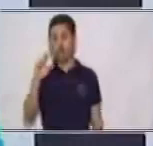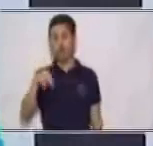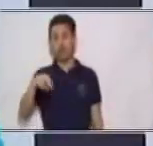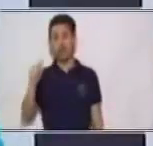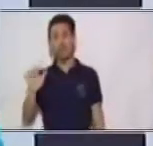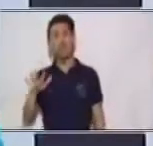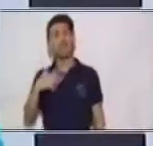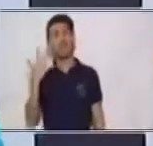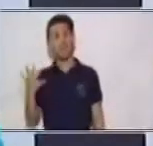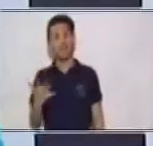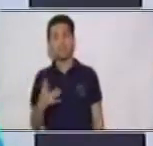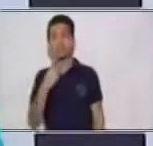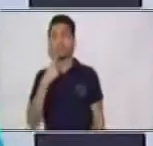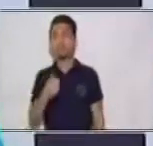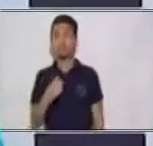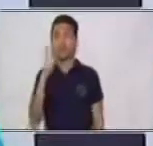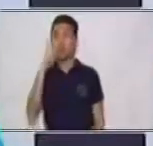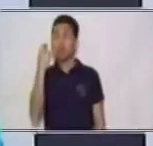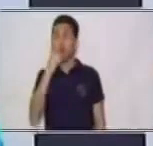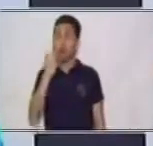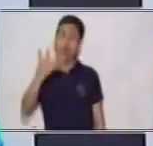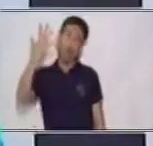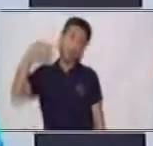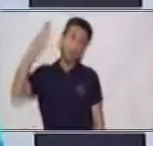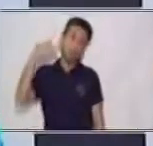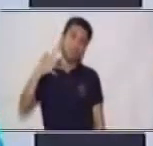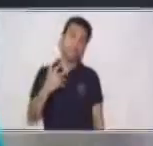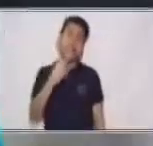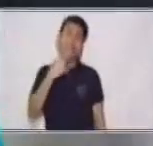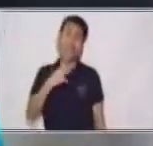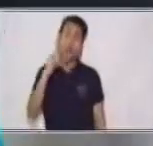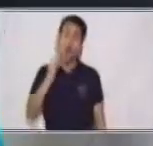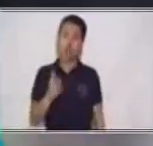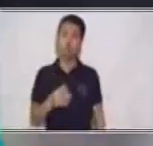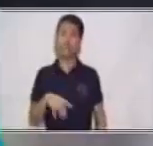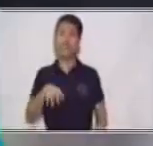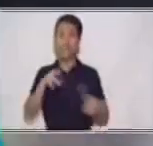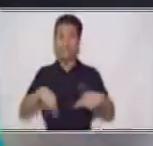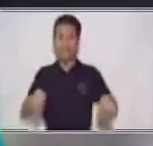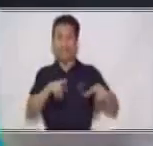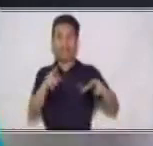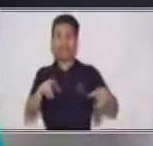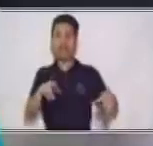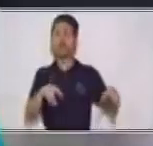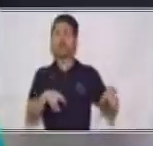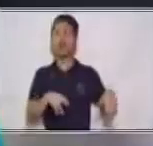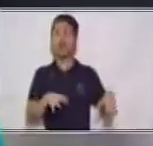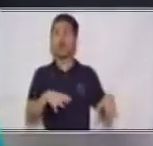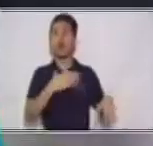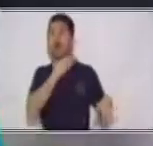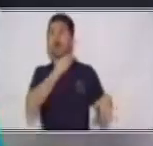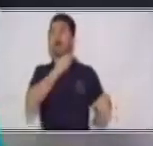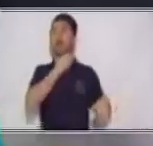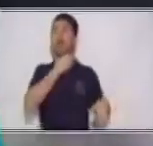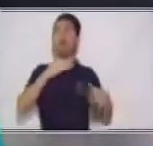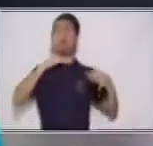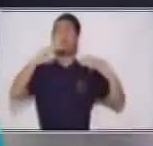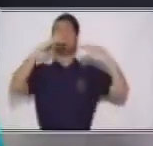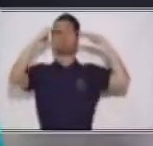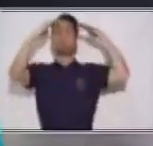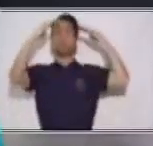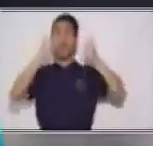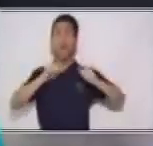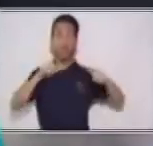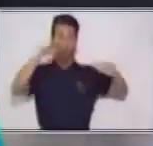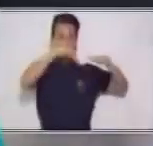mujer que ahogó a sus hijos en un río y que después no tuvo ese descanso eterno y su castigo fue de que ella